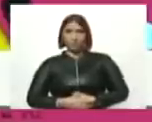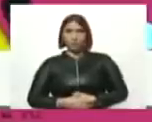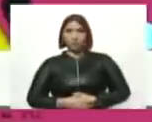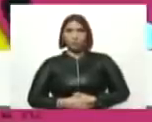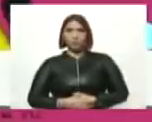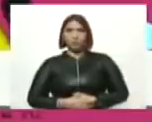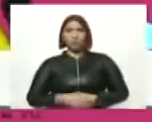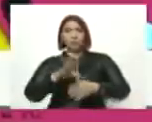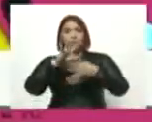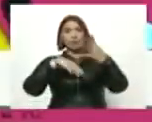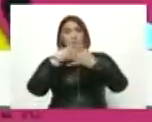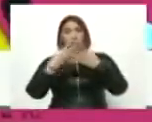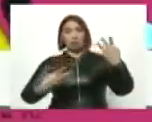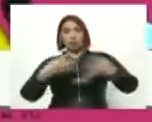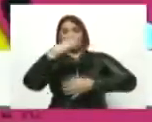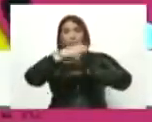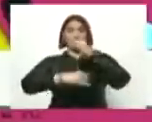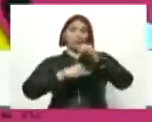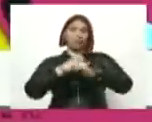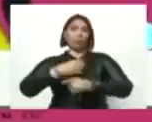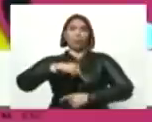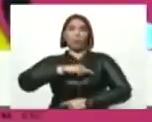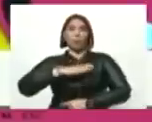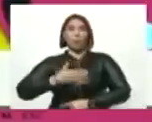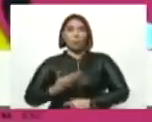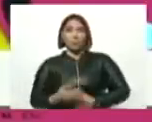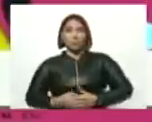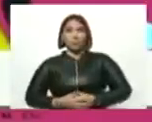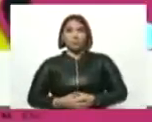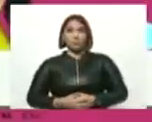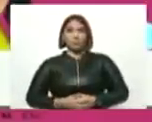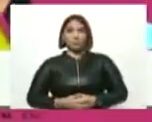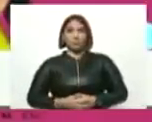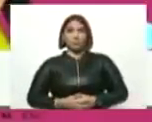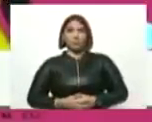La agenda internacional, nosotros podemos ser,